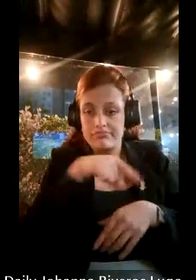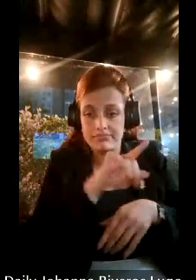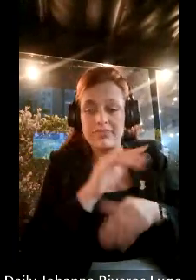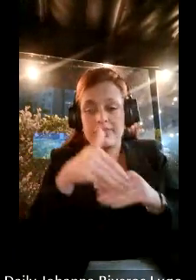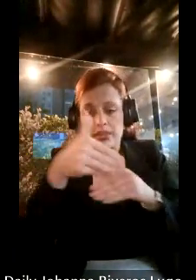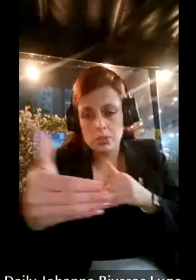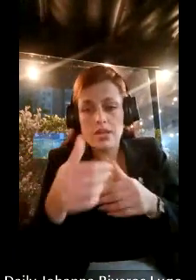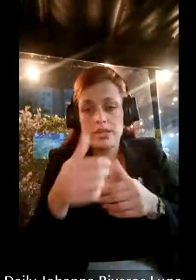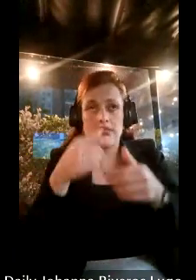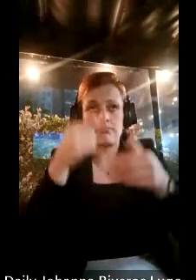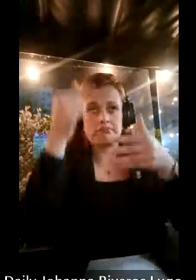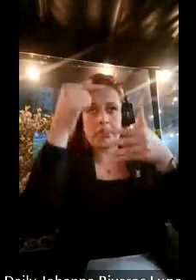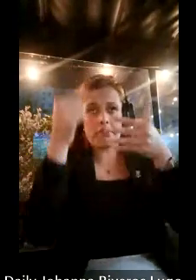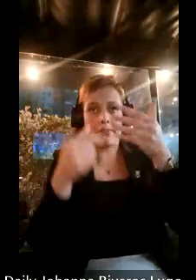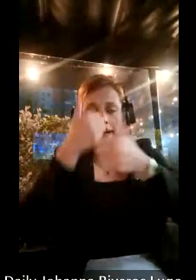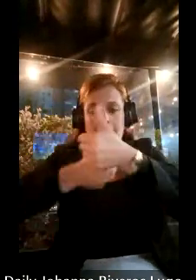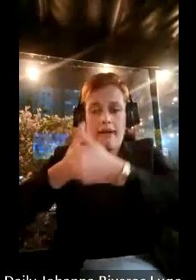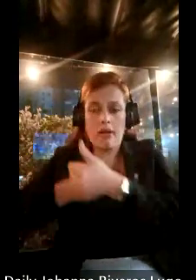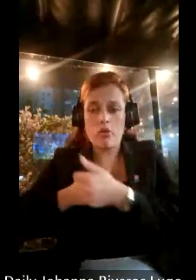ellas.